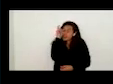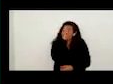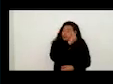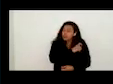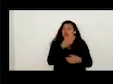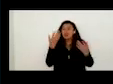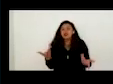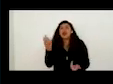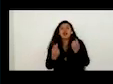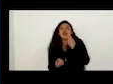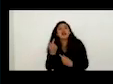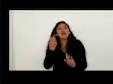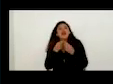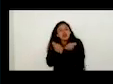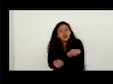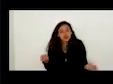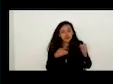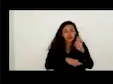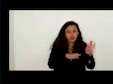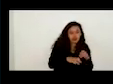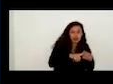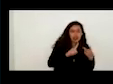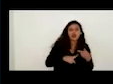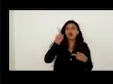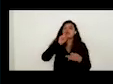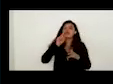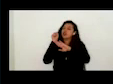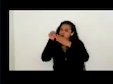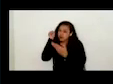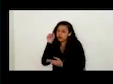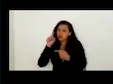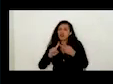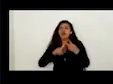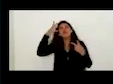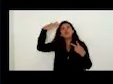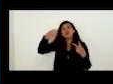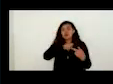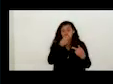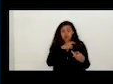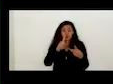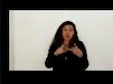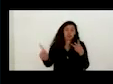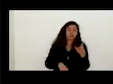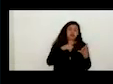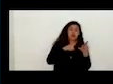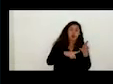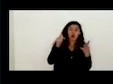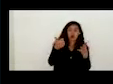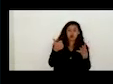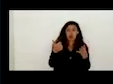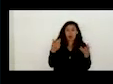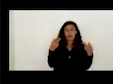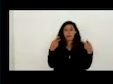porque algunos trabajan con niños, otros con mujeres embarazadas, otros con adultos mayores, otros con personas